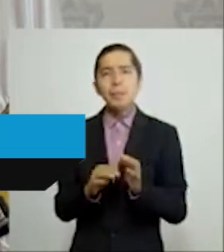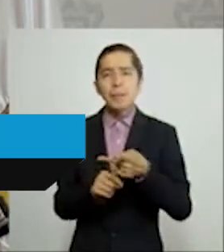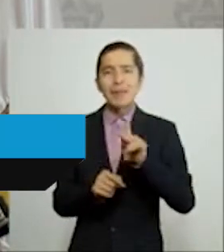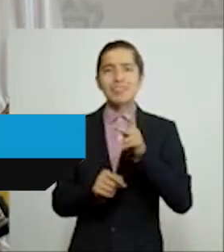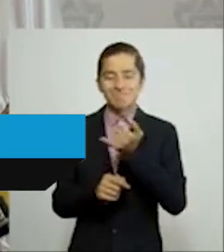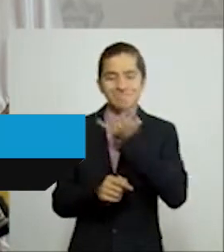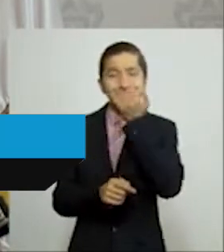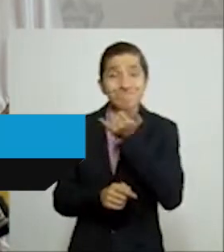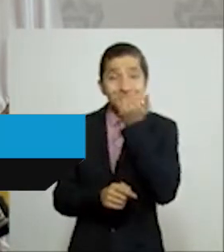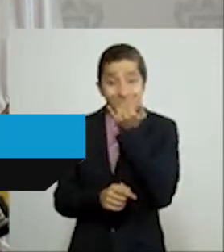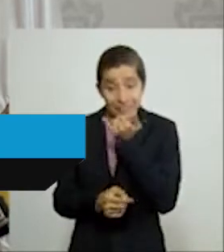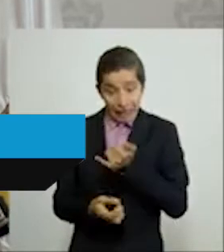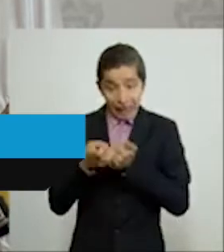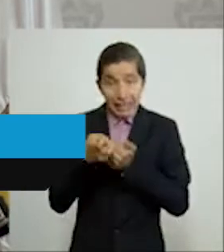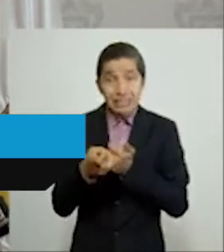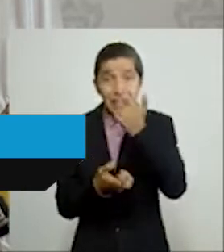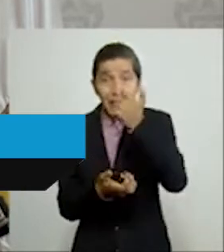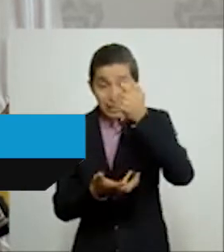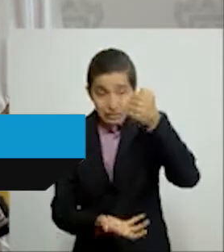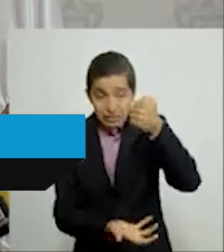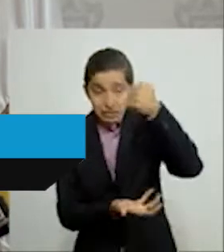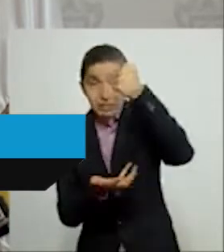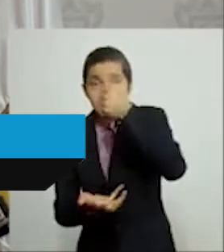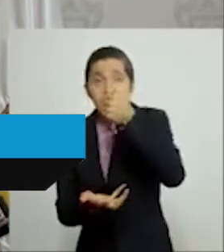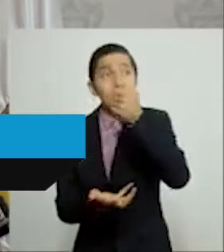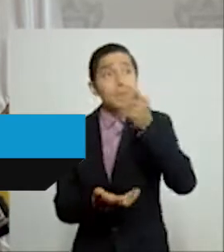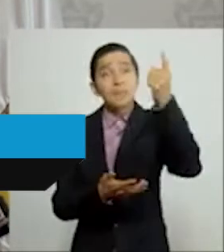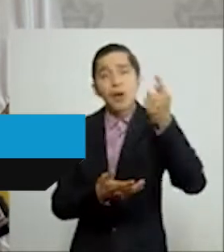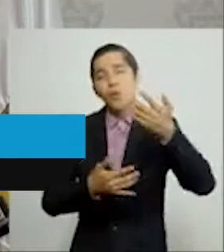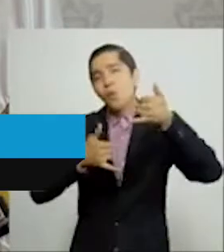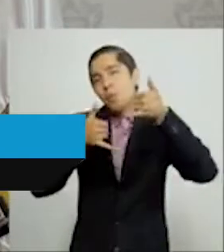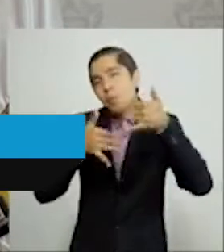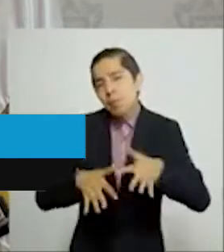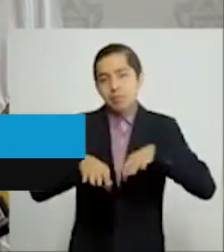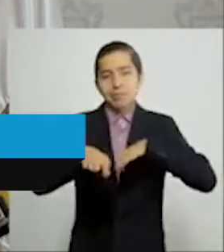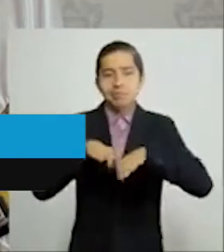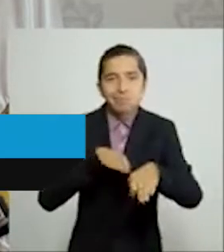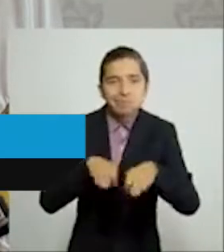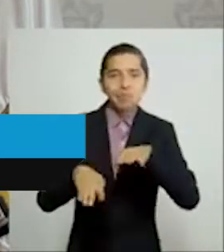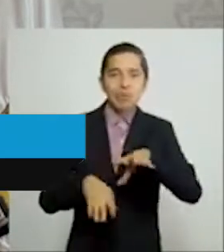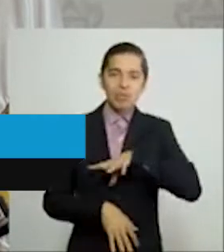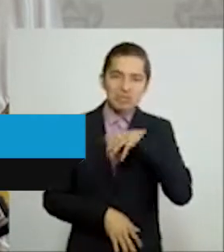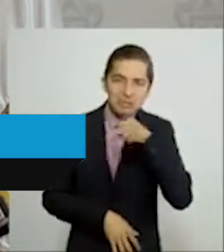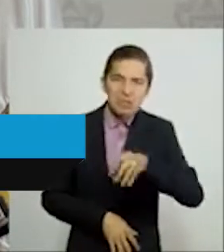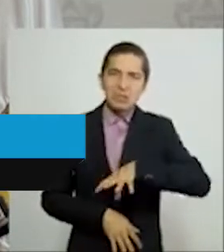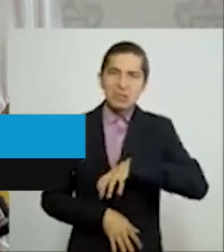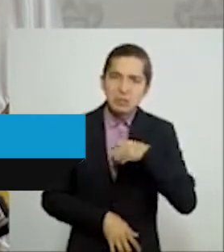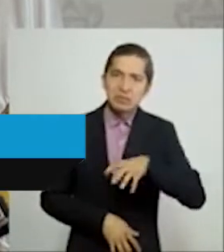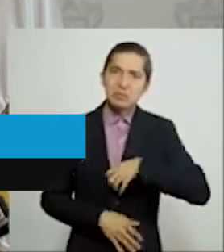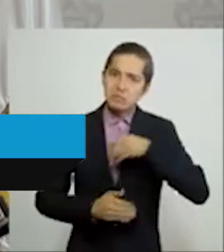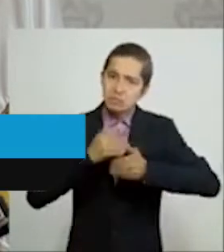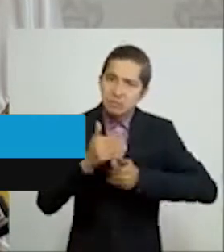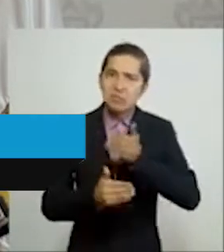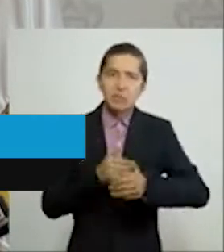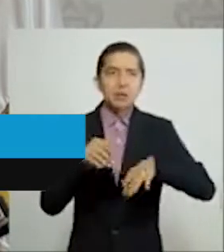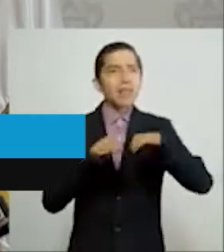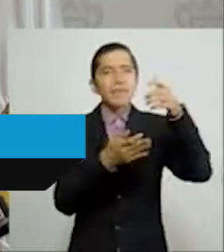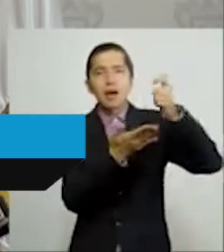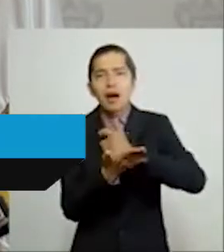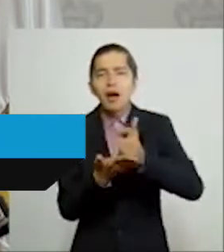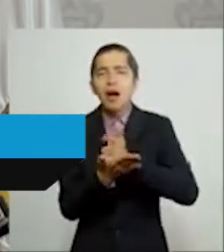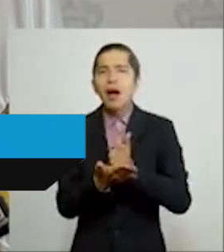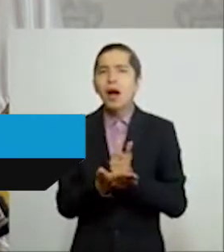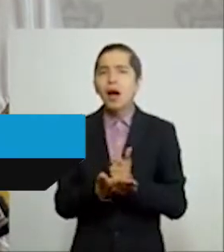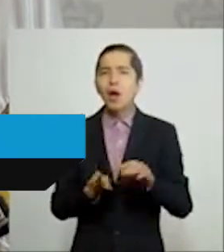esfuerzo, los considere como parte de su éxito. Han hecho ustedes crecer a los Estados